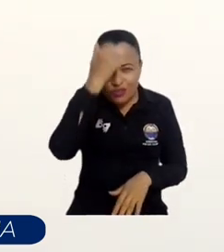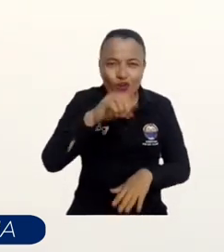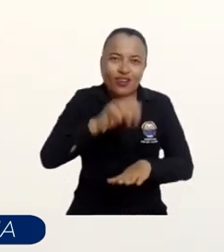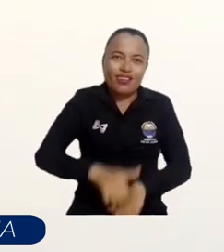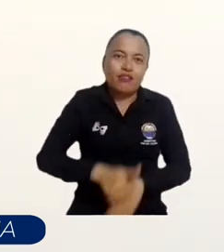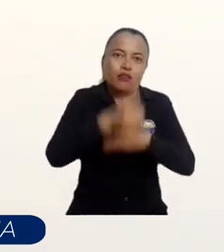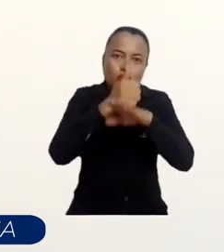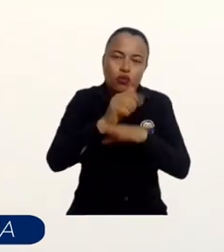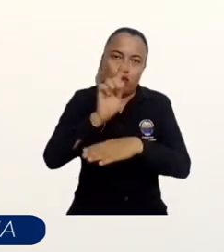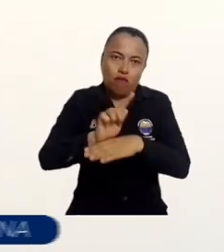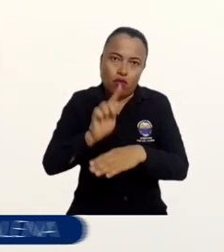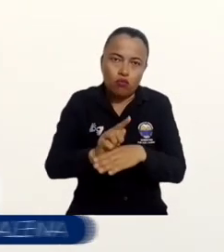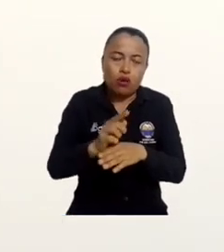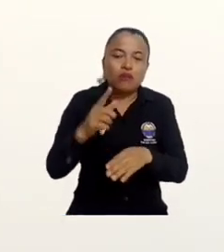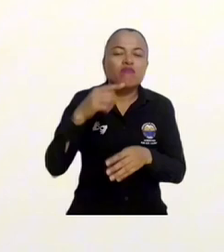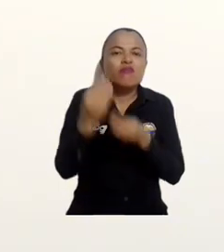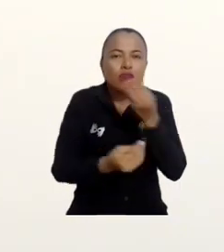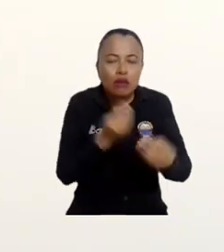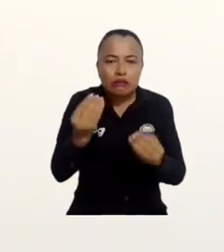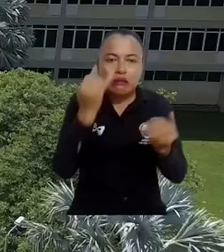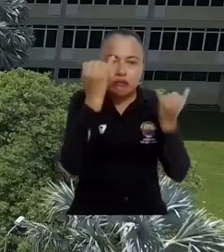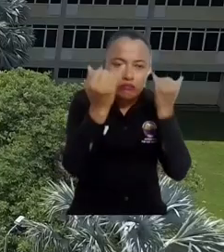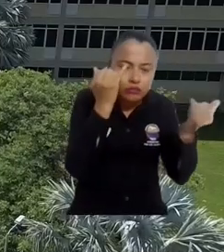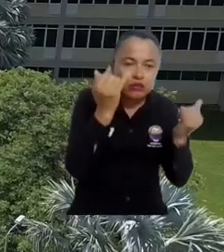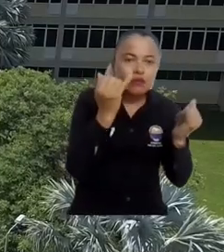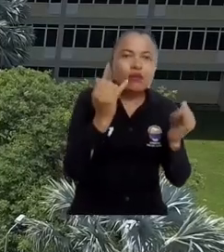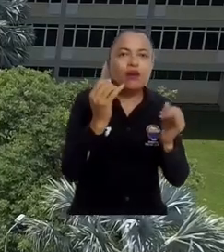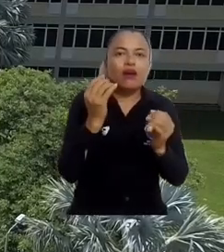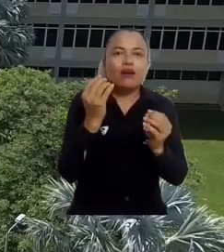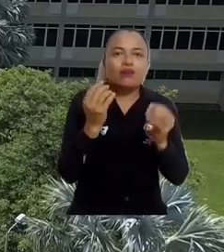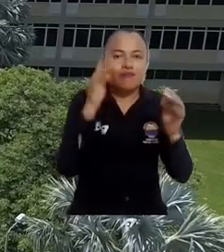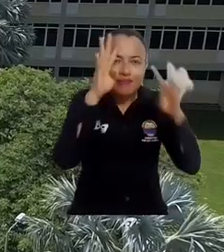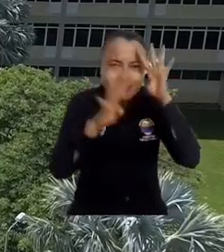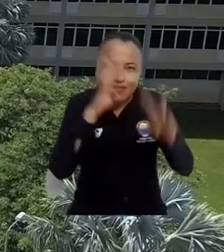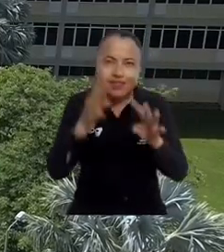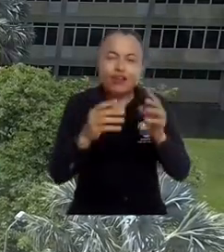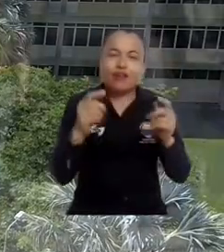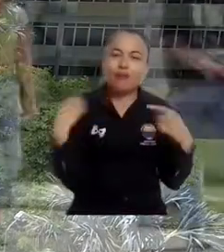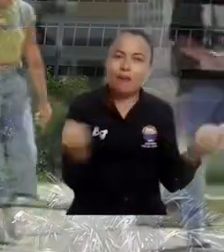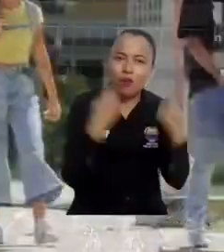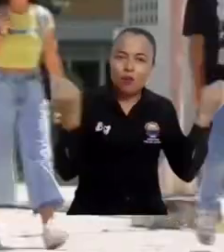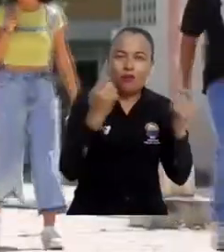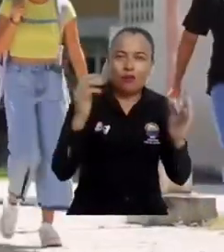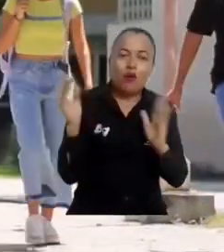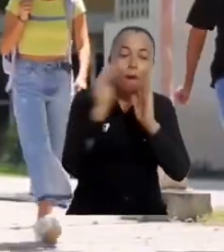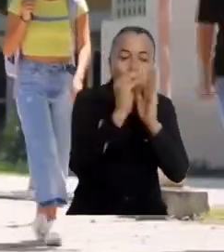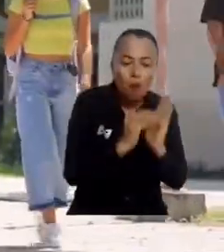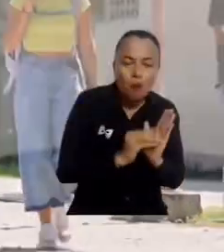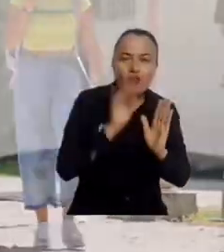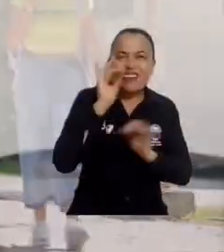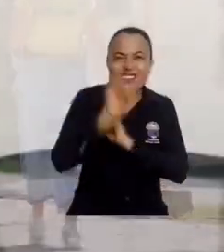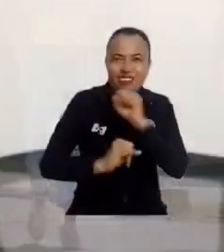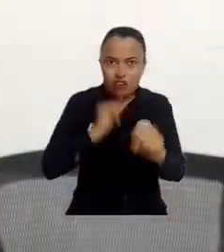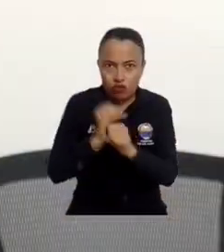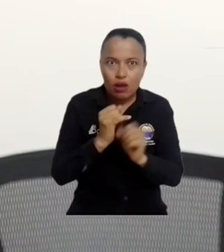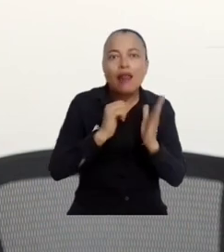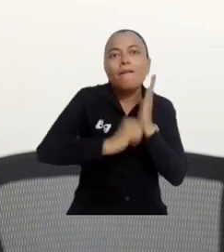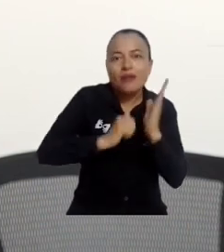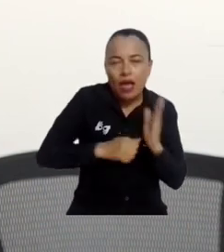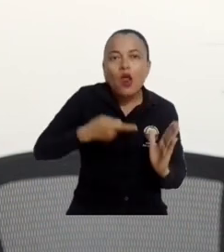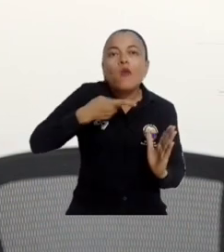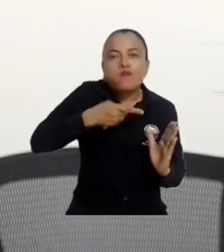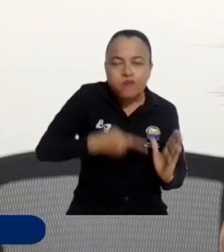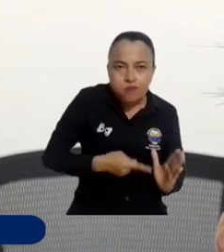programa, pilotear algunas iniciativas para promover la incorporación de contenidos internacionales en algunas de las